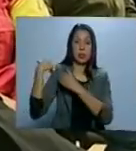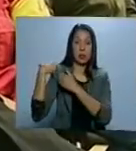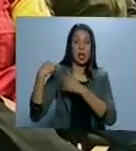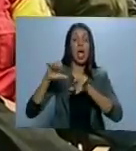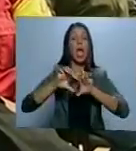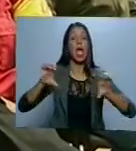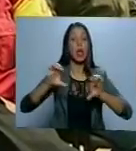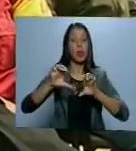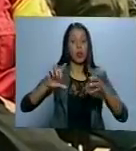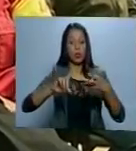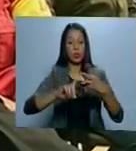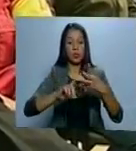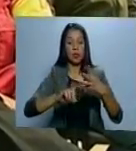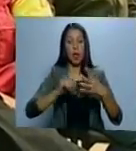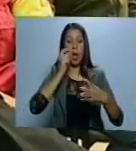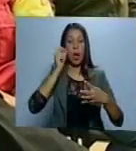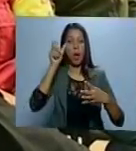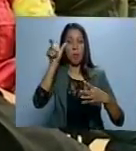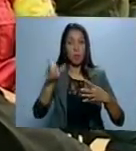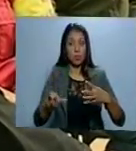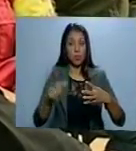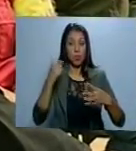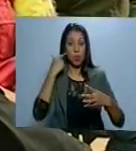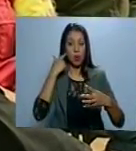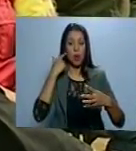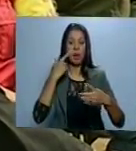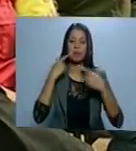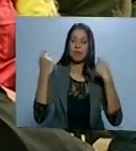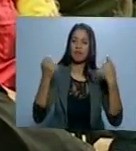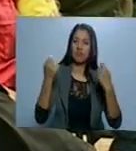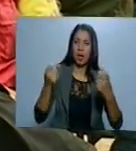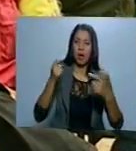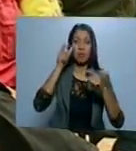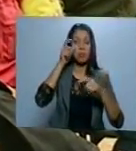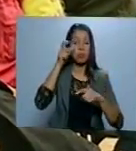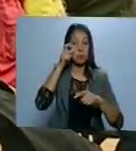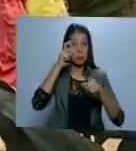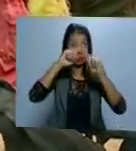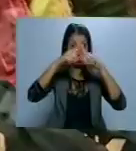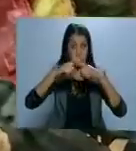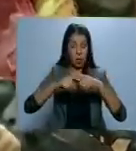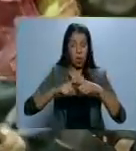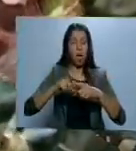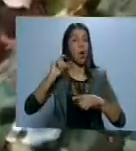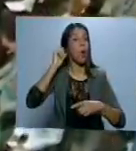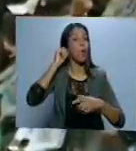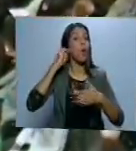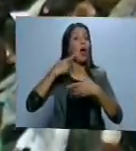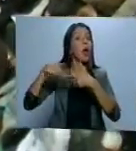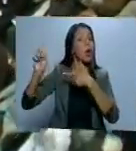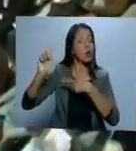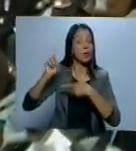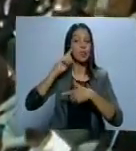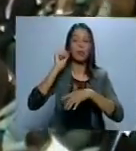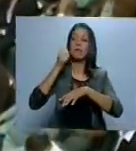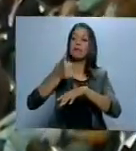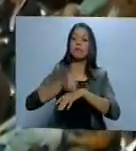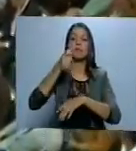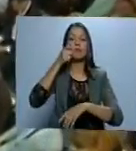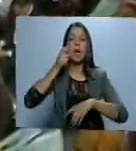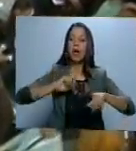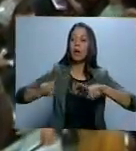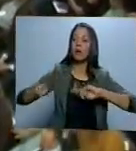como procuradora de Estado y a Janet Hernández como directora regional de CIRIP